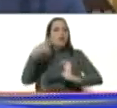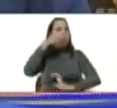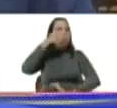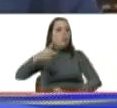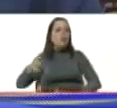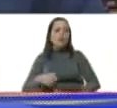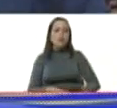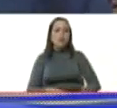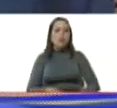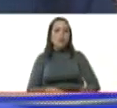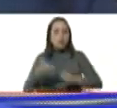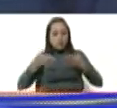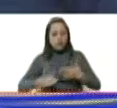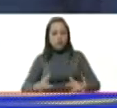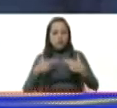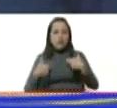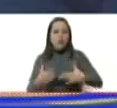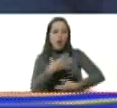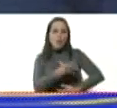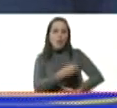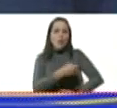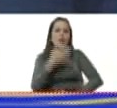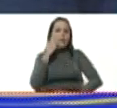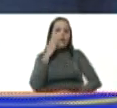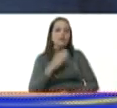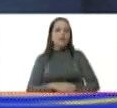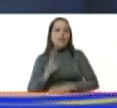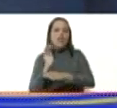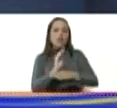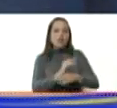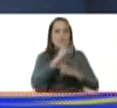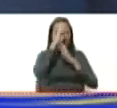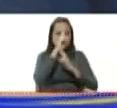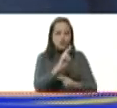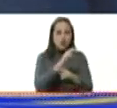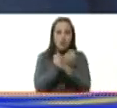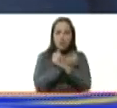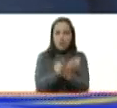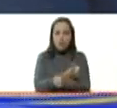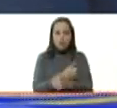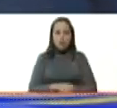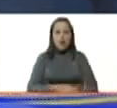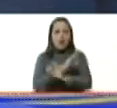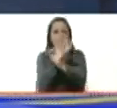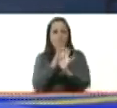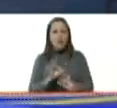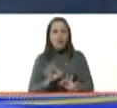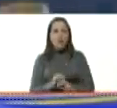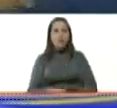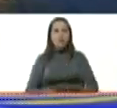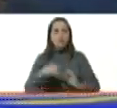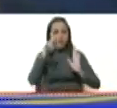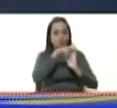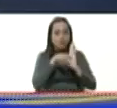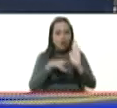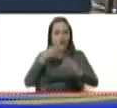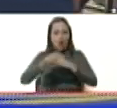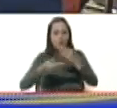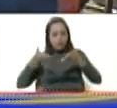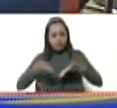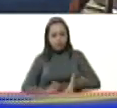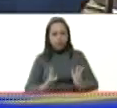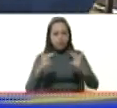en parto humanizado, lactancia materna y cuidado responsable y amoroso. Este es un instrumento que es la bitácora. La bitácora del parto humanizado. La bitácora es